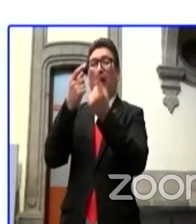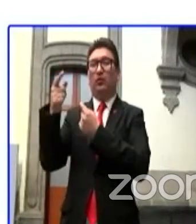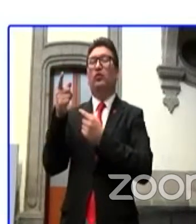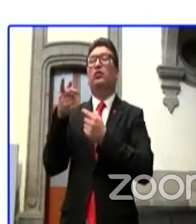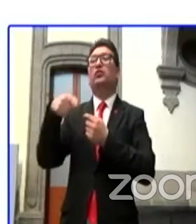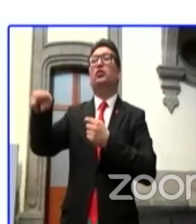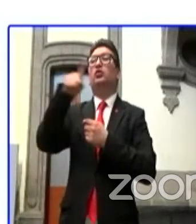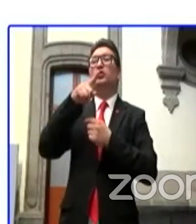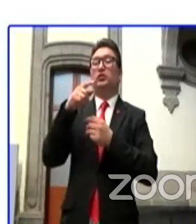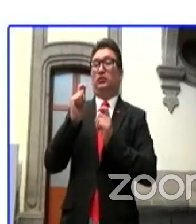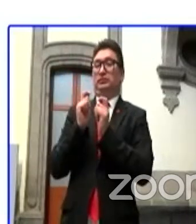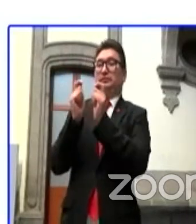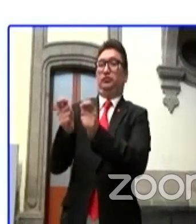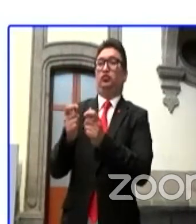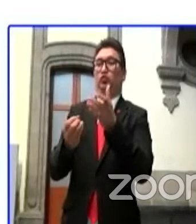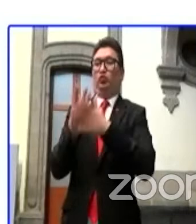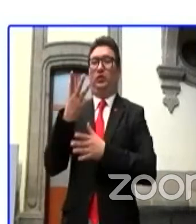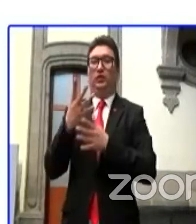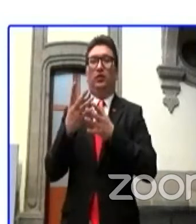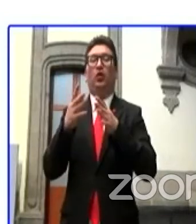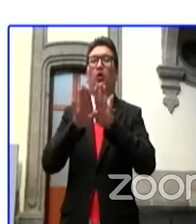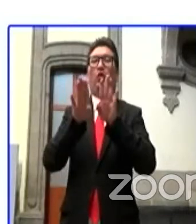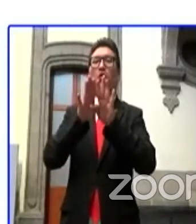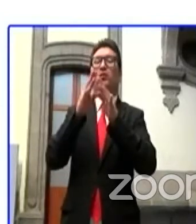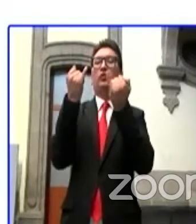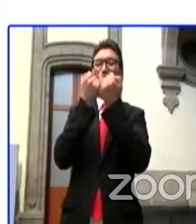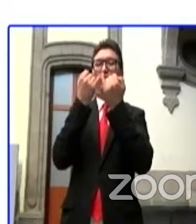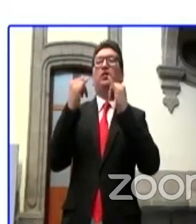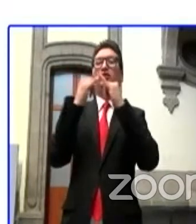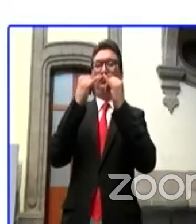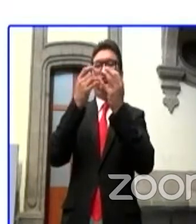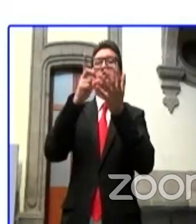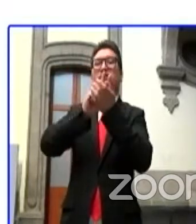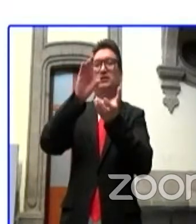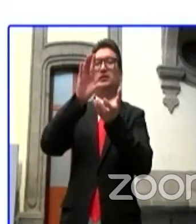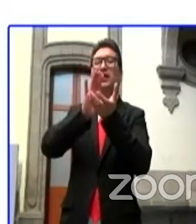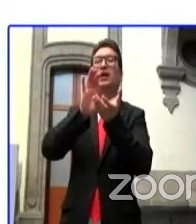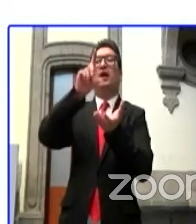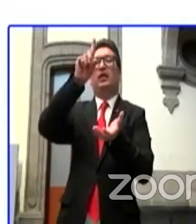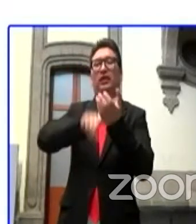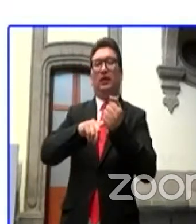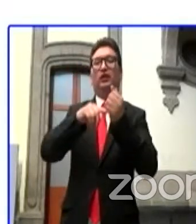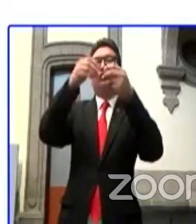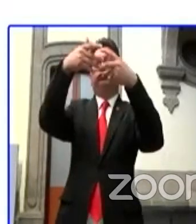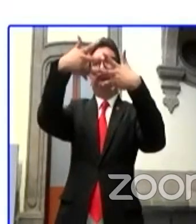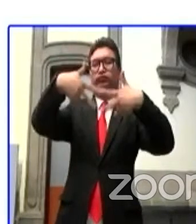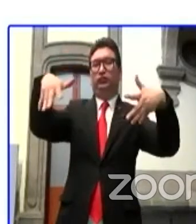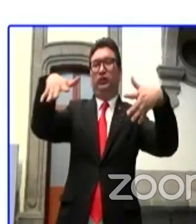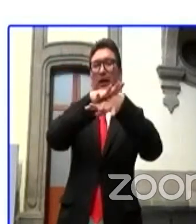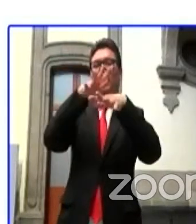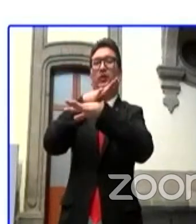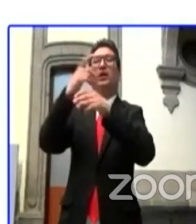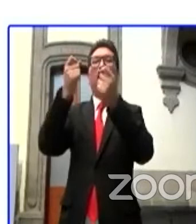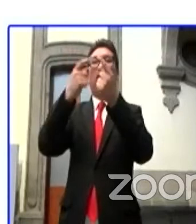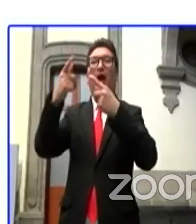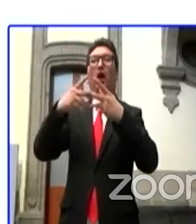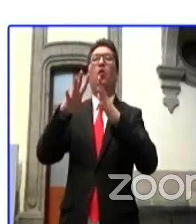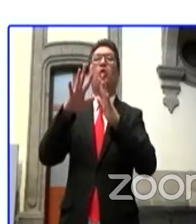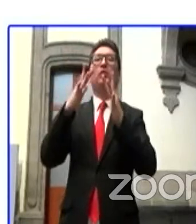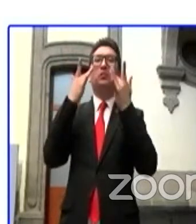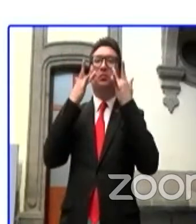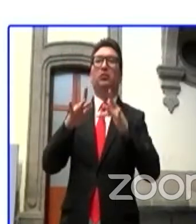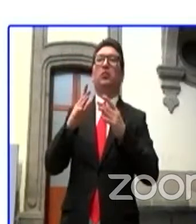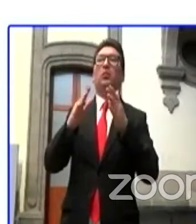el desafío, con una nueva estructura. Otros están por salir, ¿no? Y hay un desafío